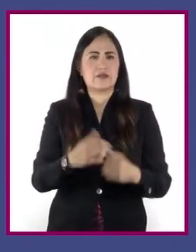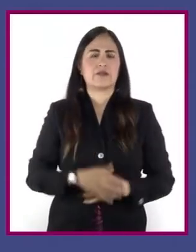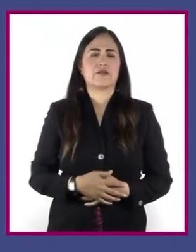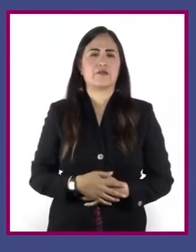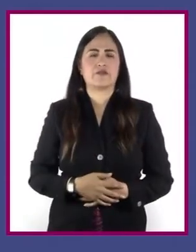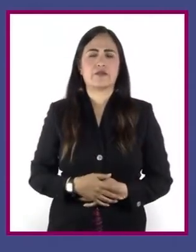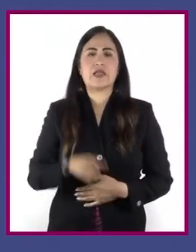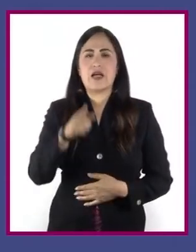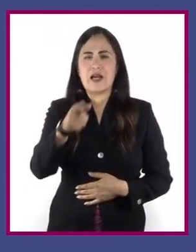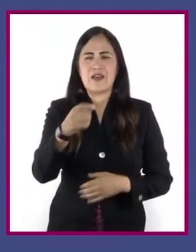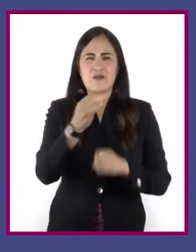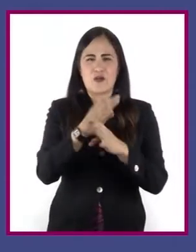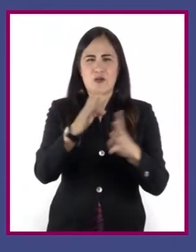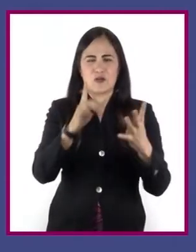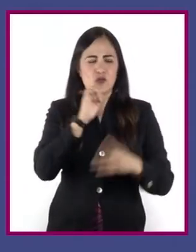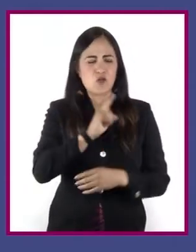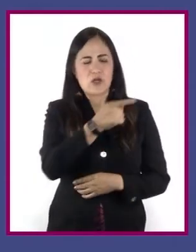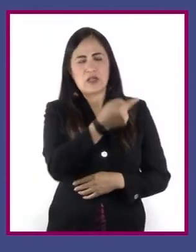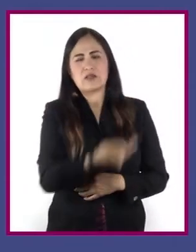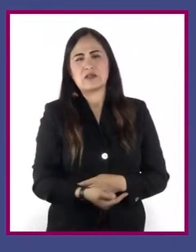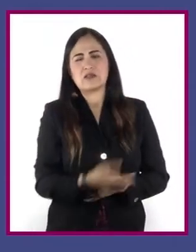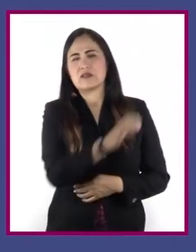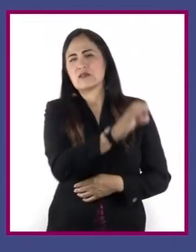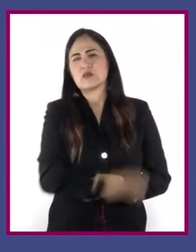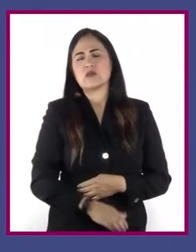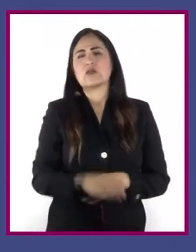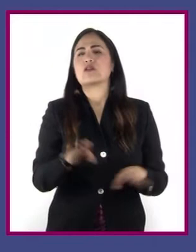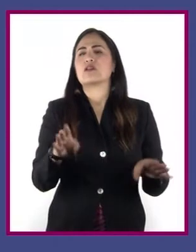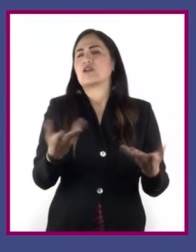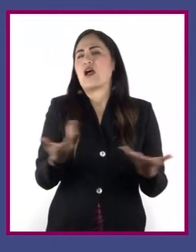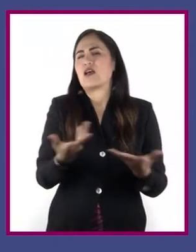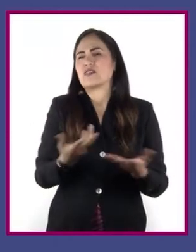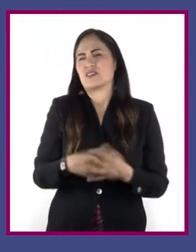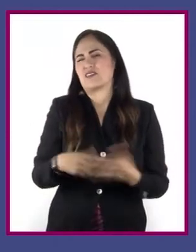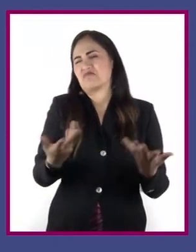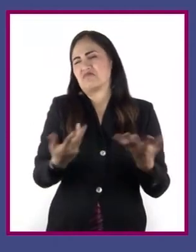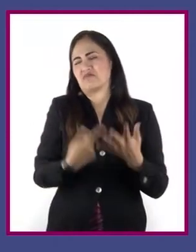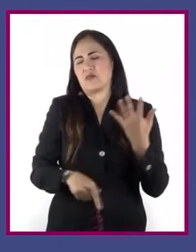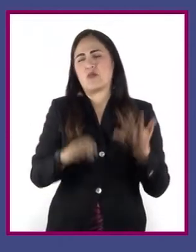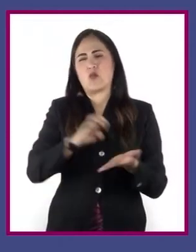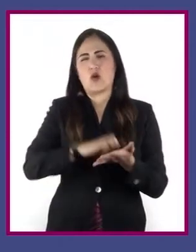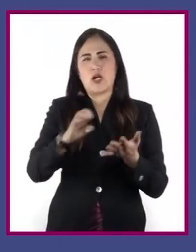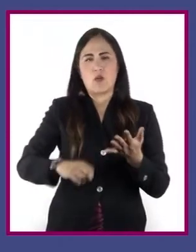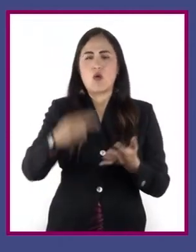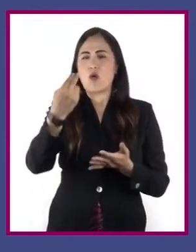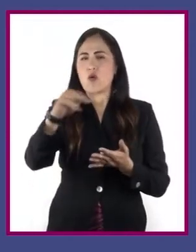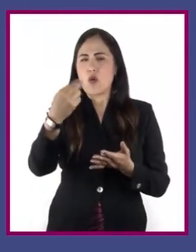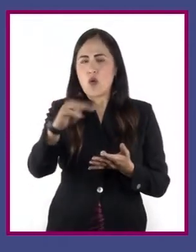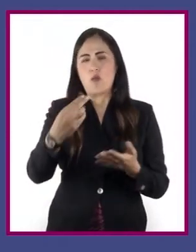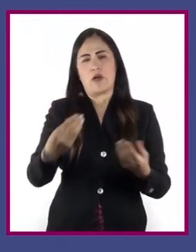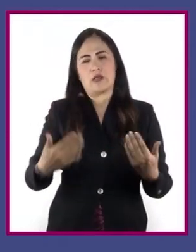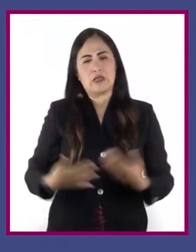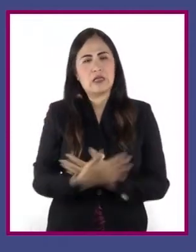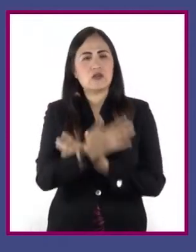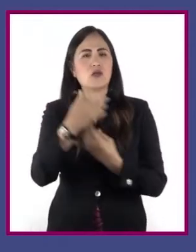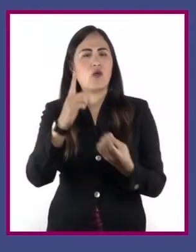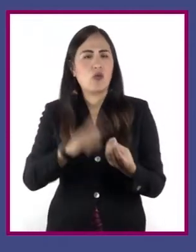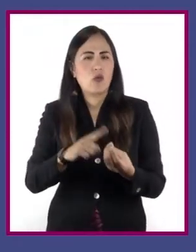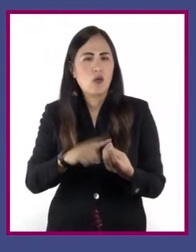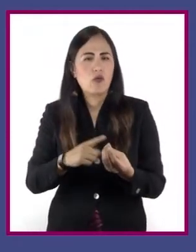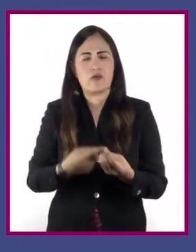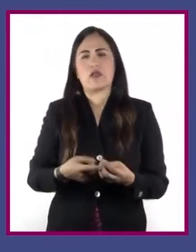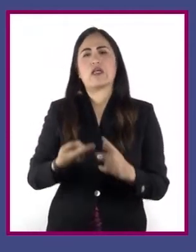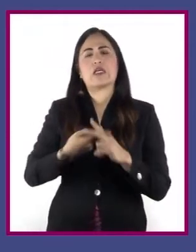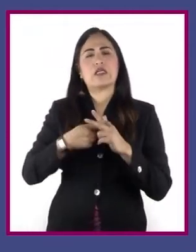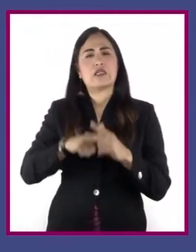y dar información de la entrevistada. Es así que agregué su nombre de donde es originaria, que empezó a